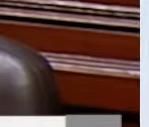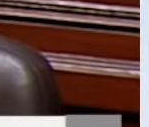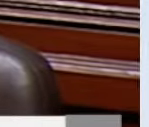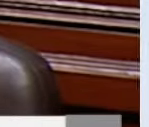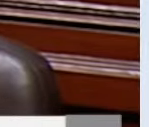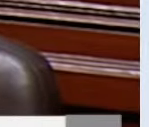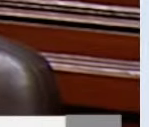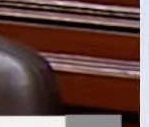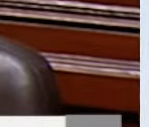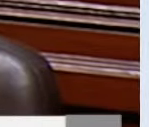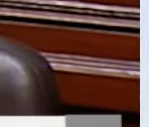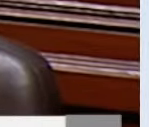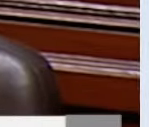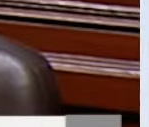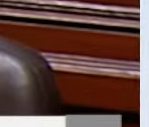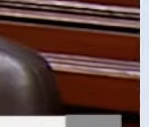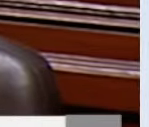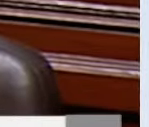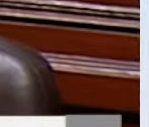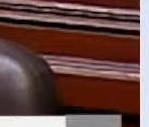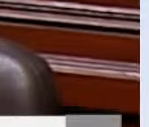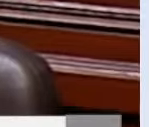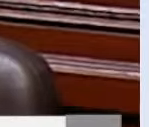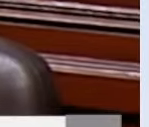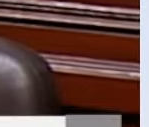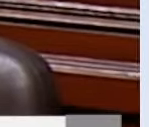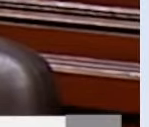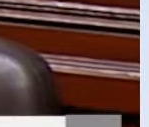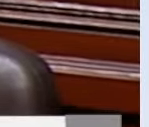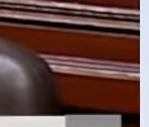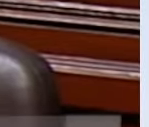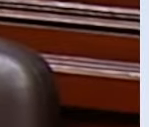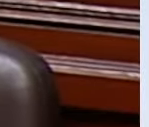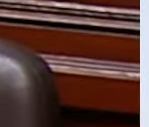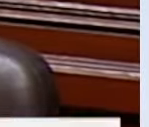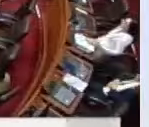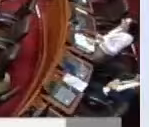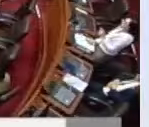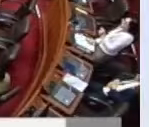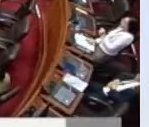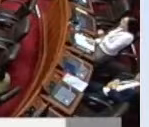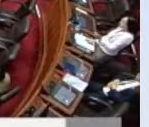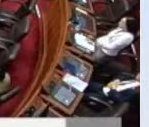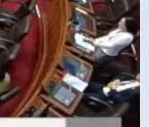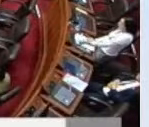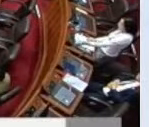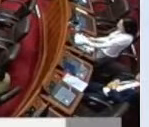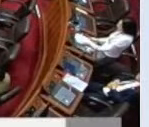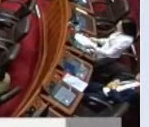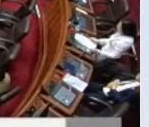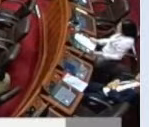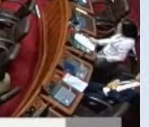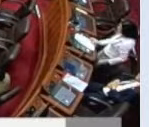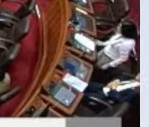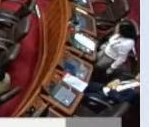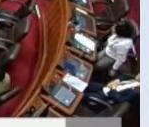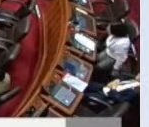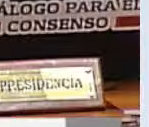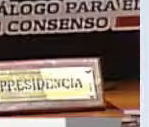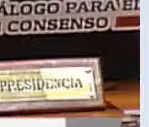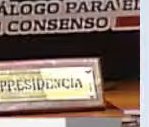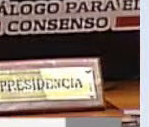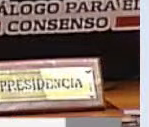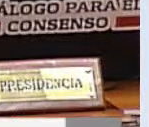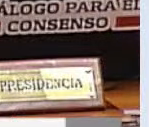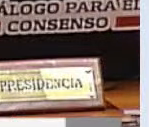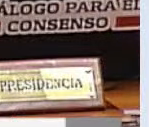trabajo que nosotros iniciamos en Picota y en... Gracias, congresista. Tiene el uso de la palabra el congresista Alex Paredes por